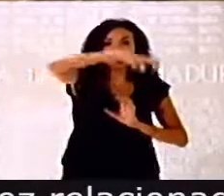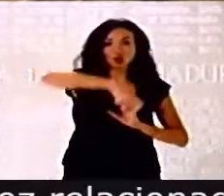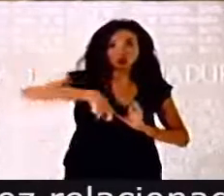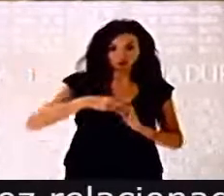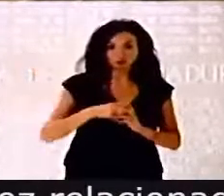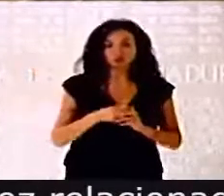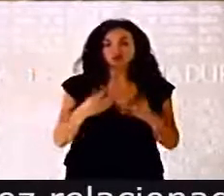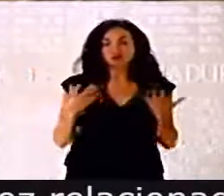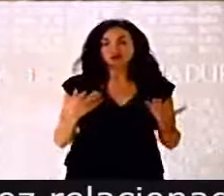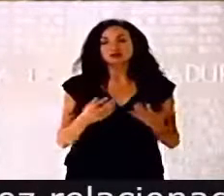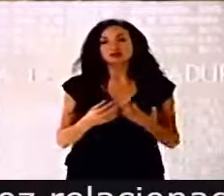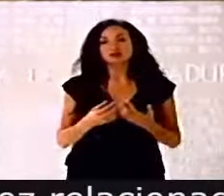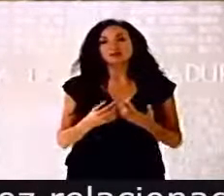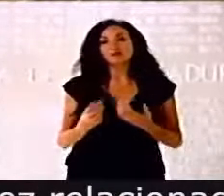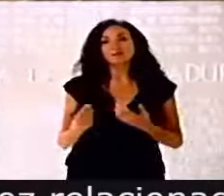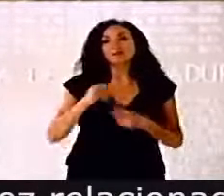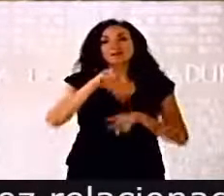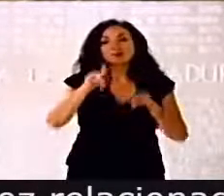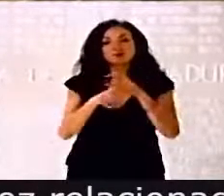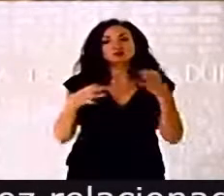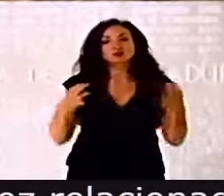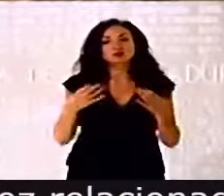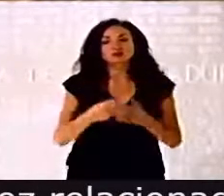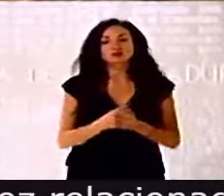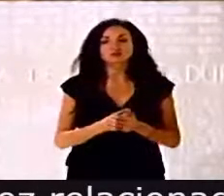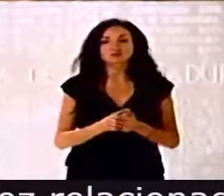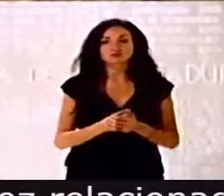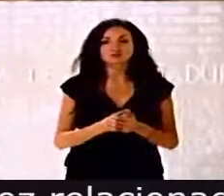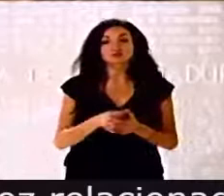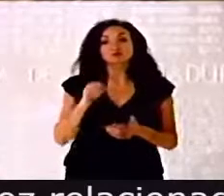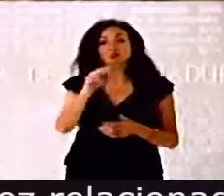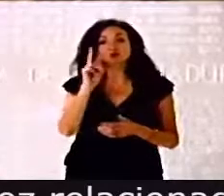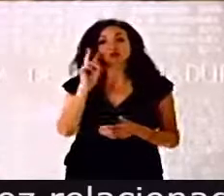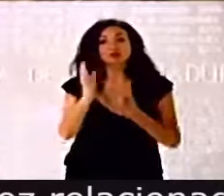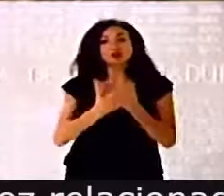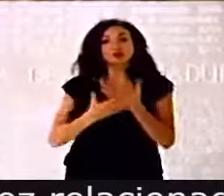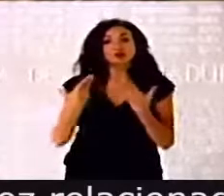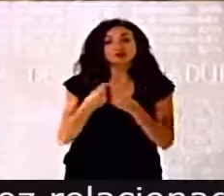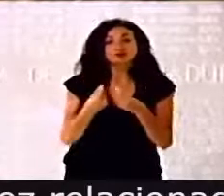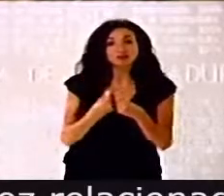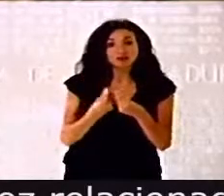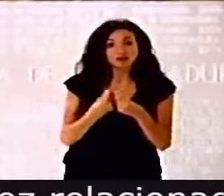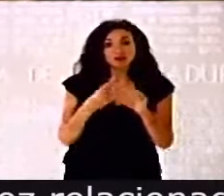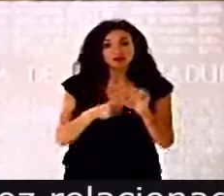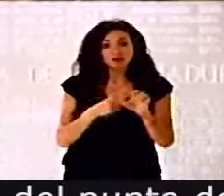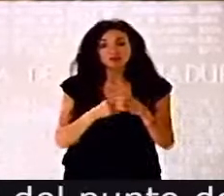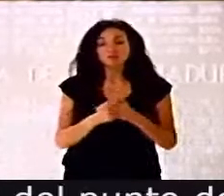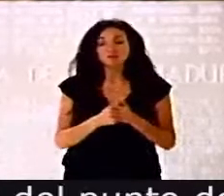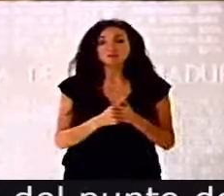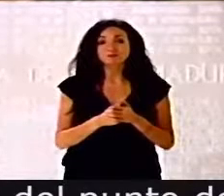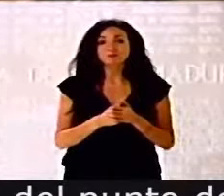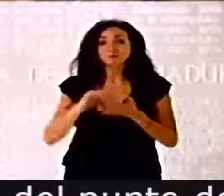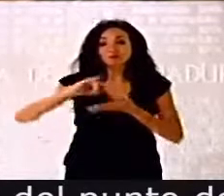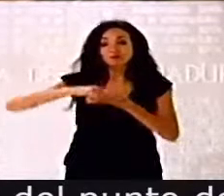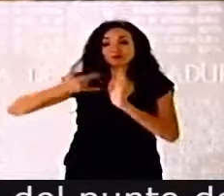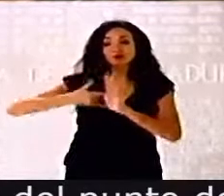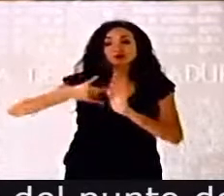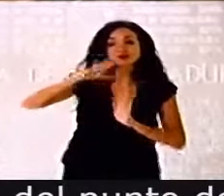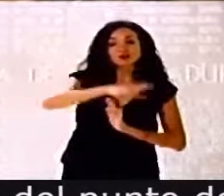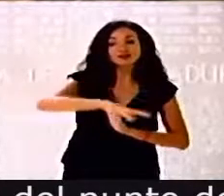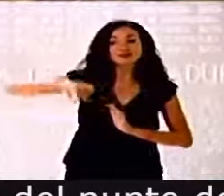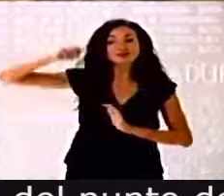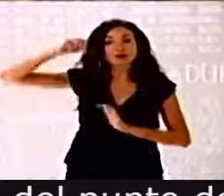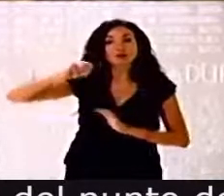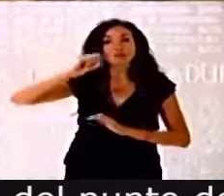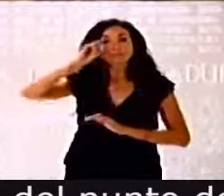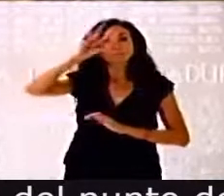es, ¿cómo se casa desde el punto de vista del gobierno extremeño ese proyecto de extracción de mina con